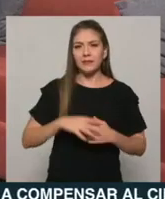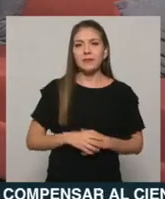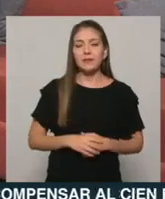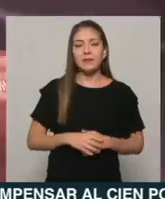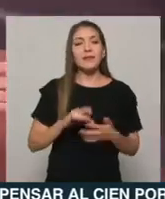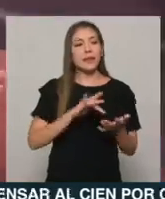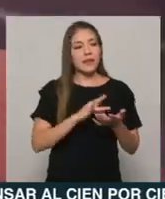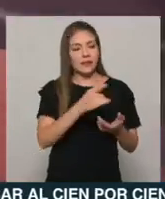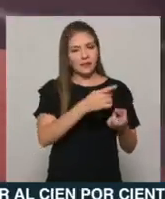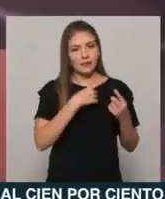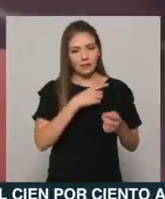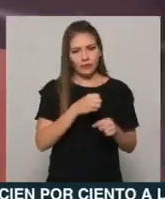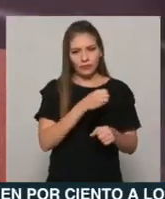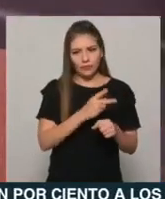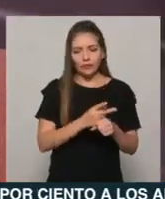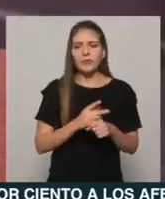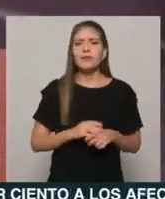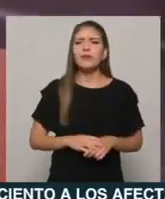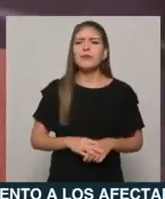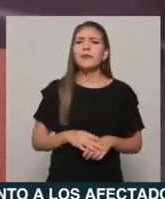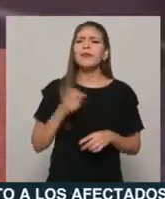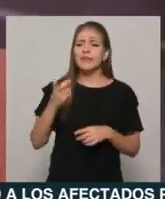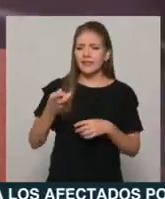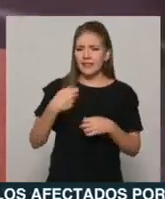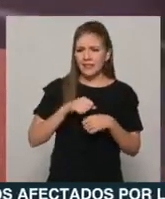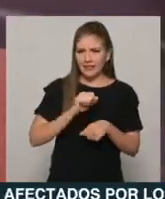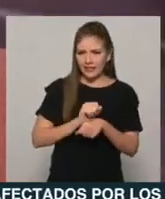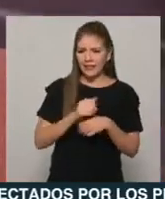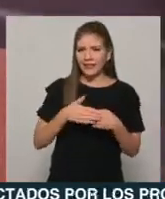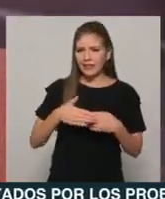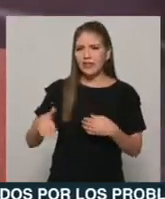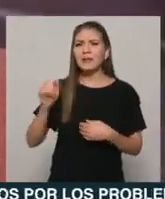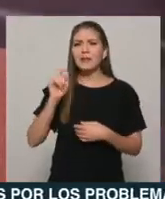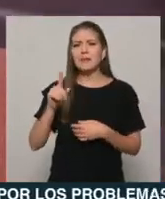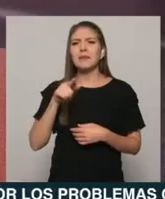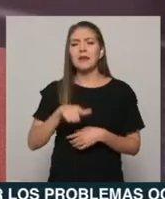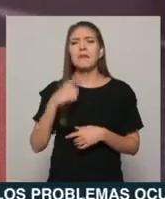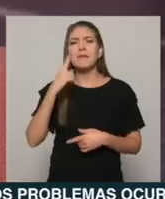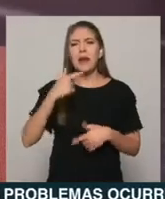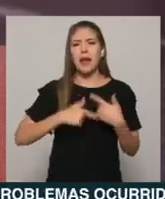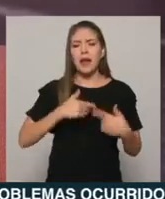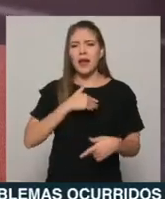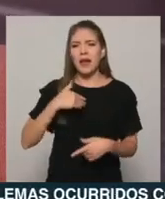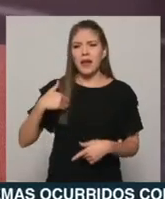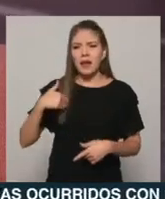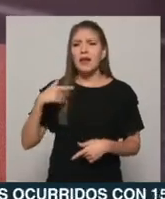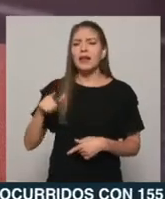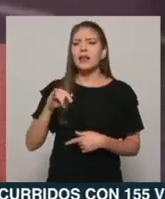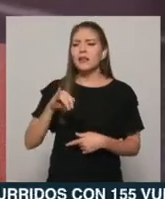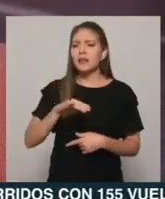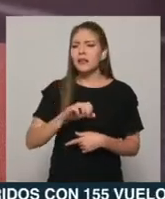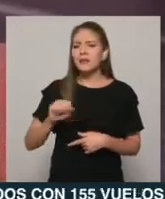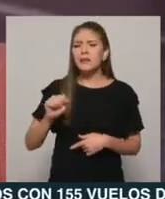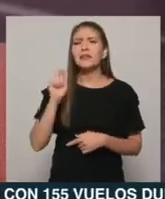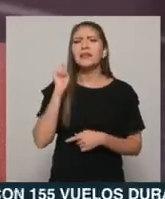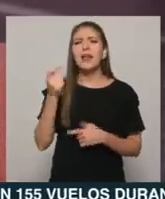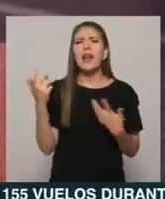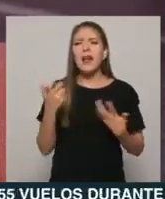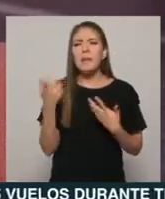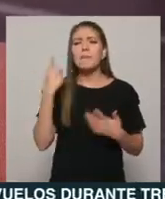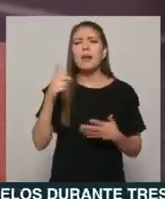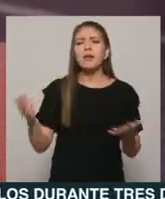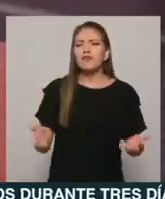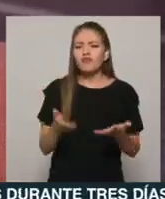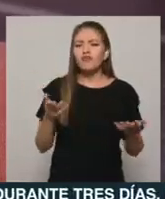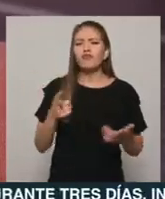Respecto a esta semana de la lactancia materna, particularmente, ¿qué está haciendo el Instituto Mexicano del Seguro Social para promover esta práctica en las familias mexicanas?